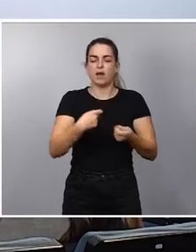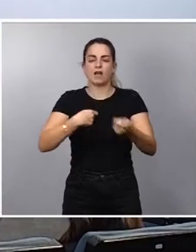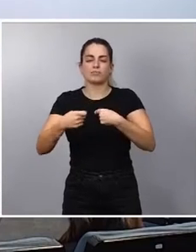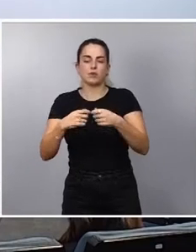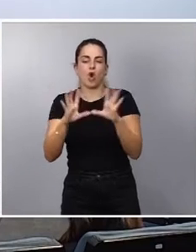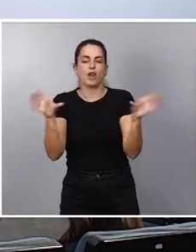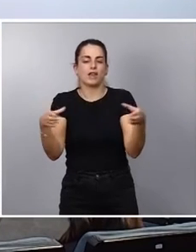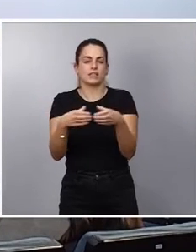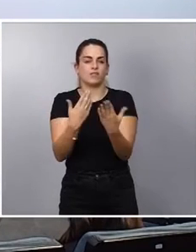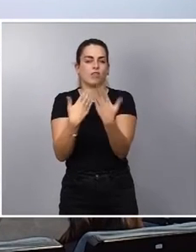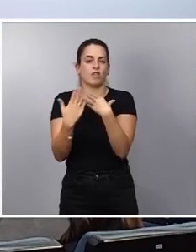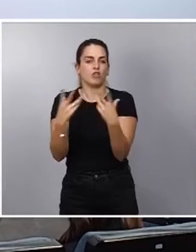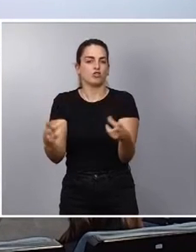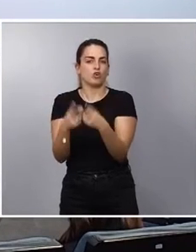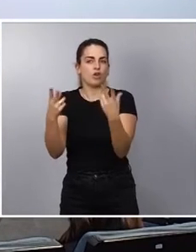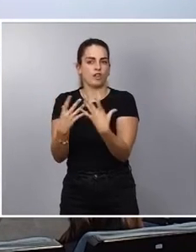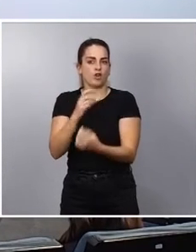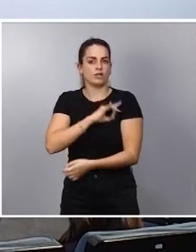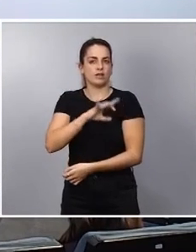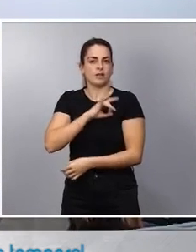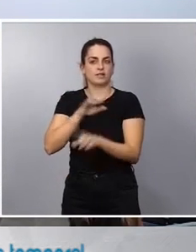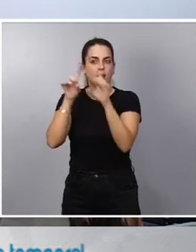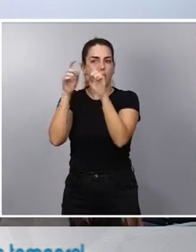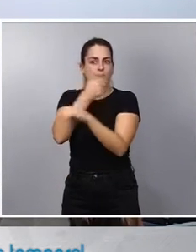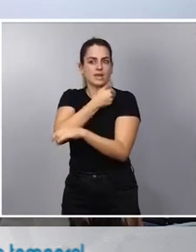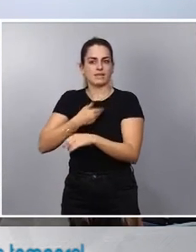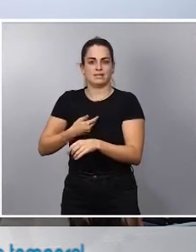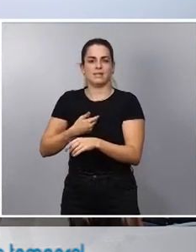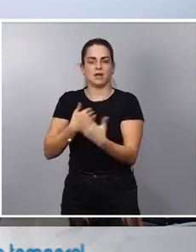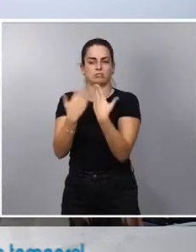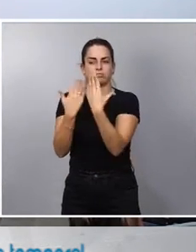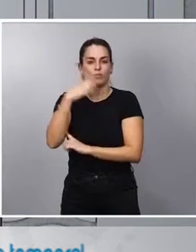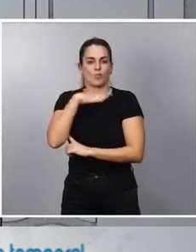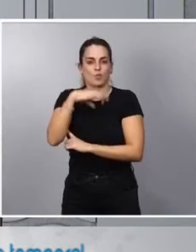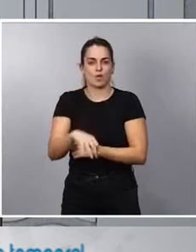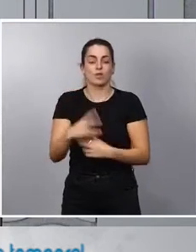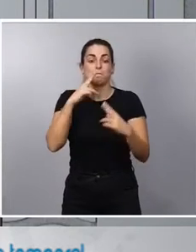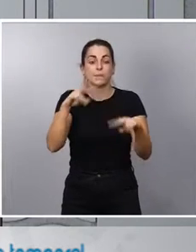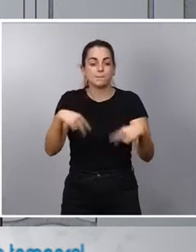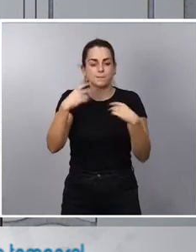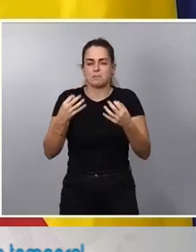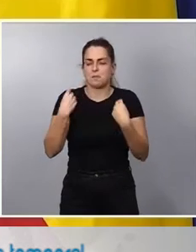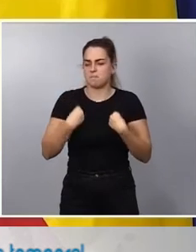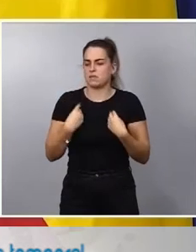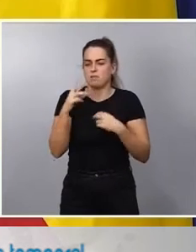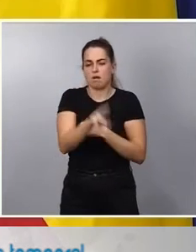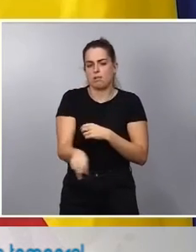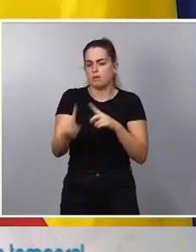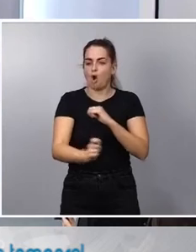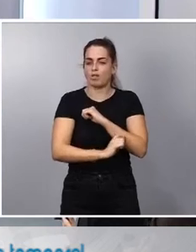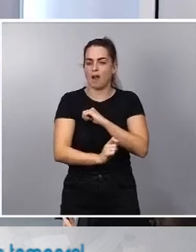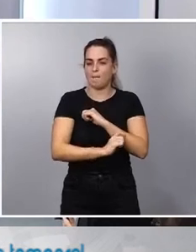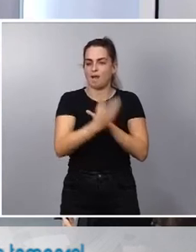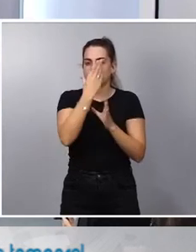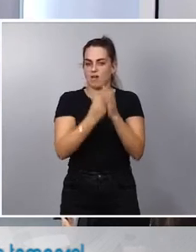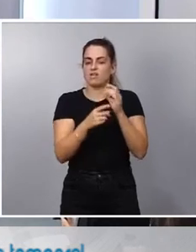el consejo de ministros aprobó este martes el real decreto ley de reforma laboral pactada con la patronal y sindicatos- y da tres meses